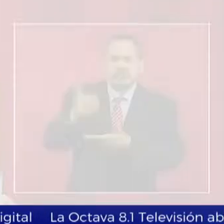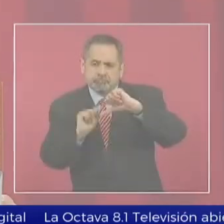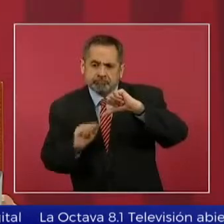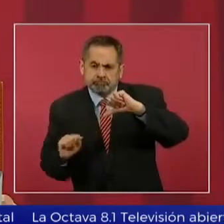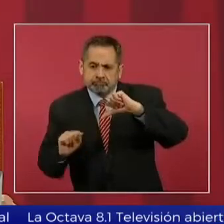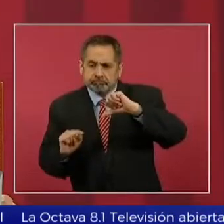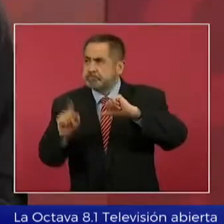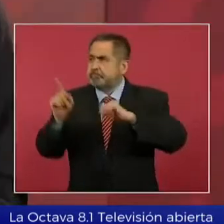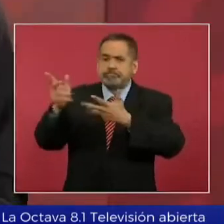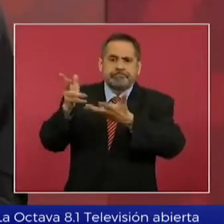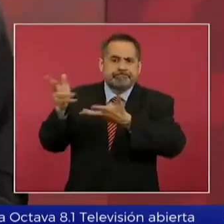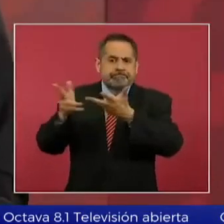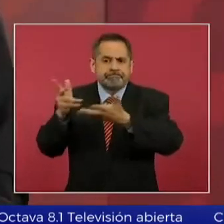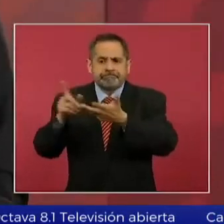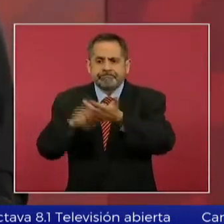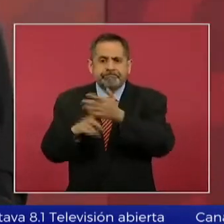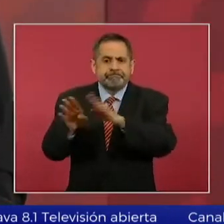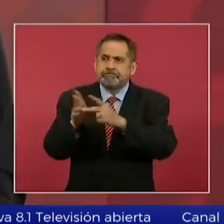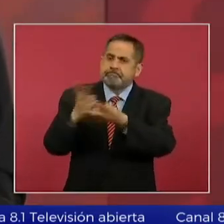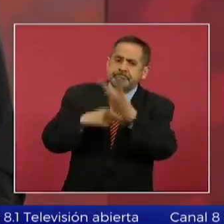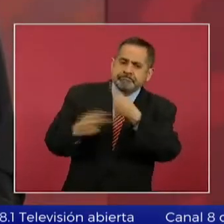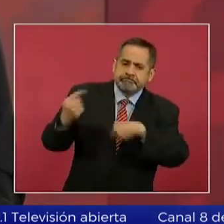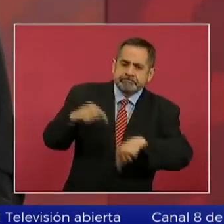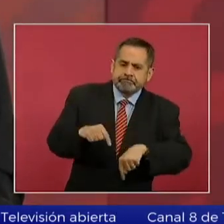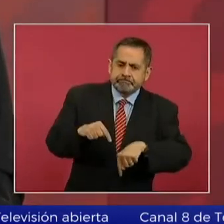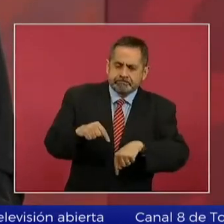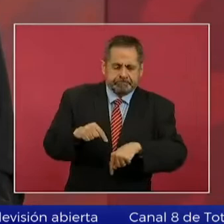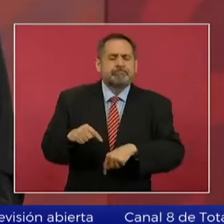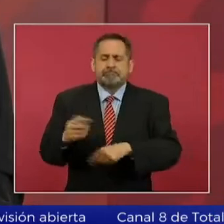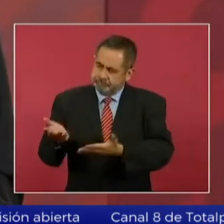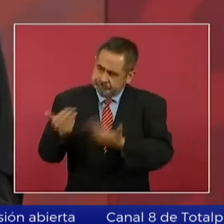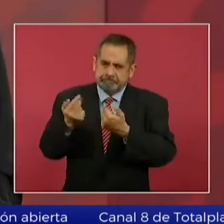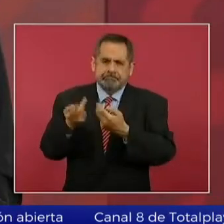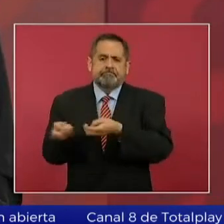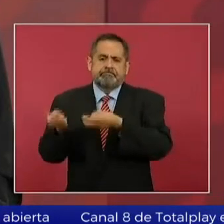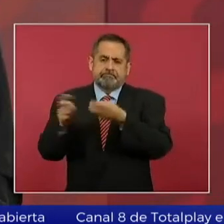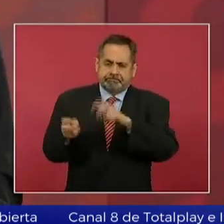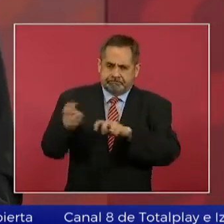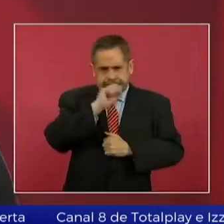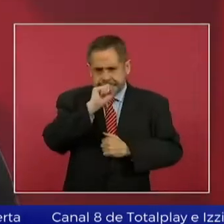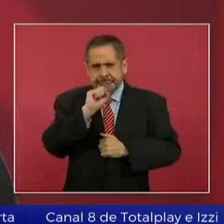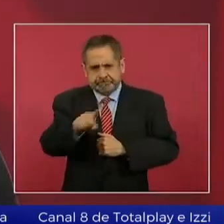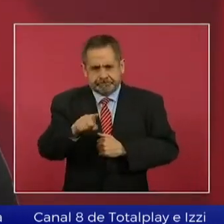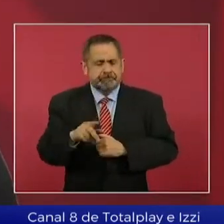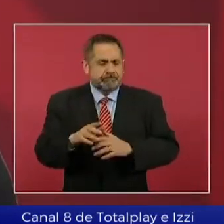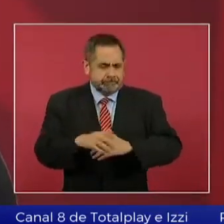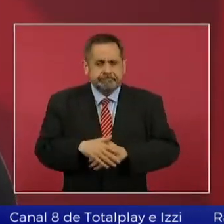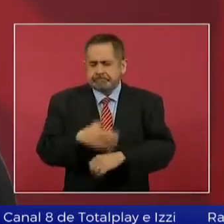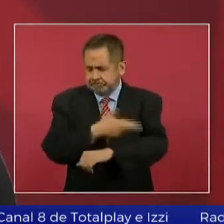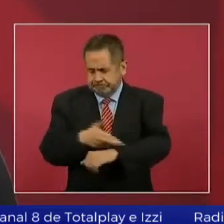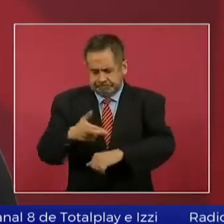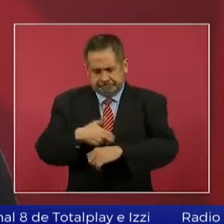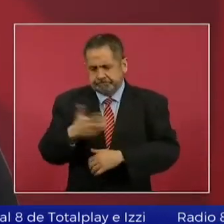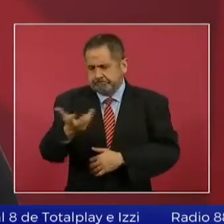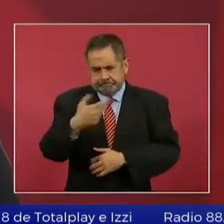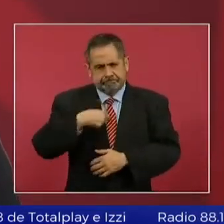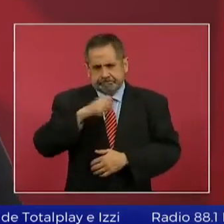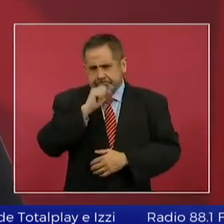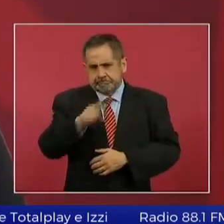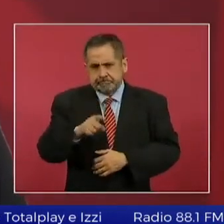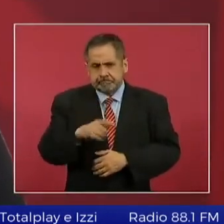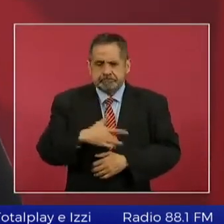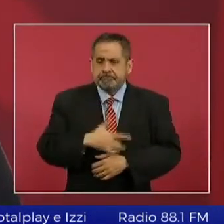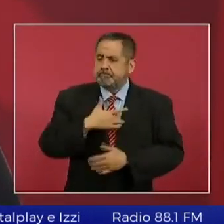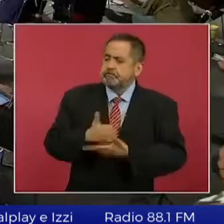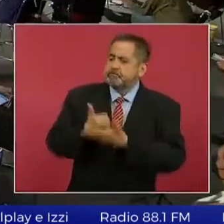latinoamericanos que no tienen cómo regresar a sus países, eso lo estamos haciendo. Y